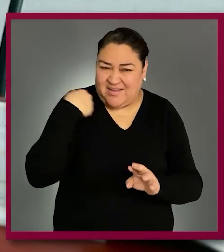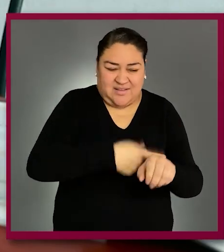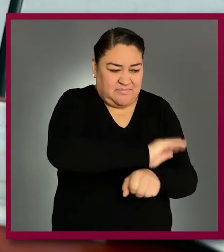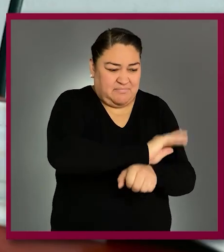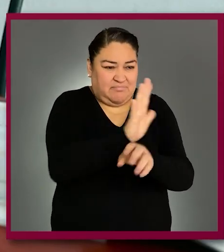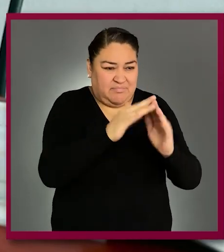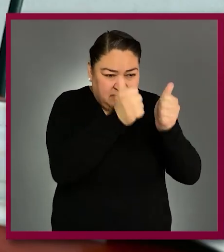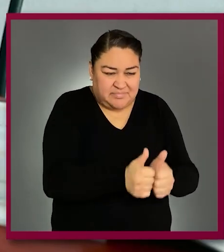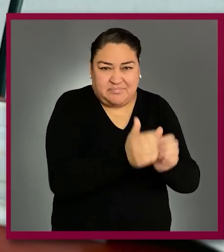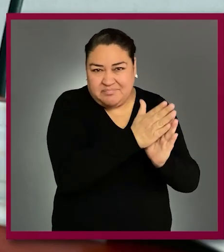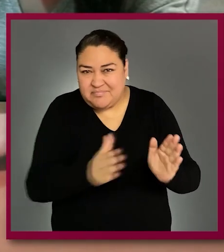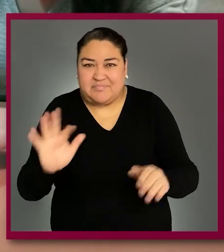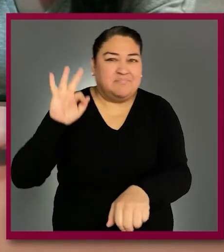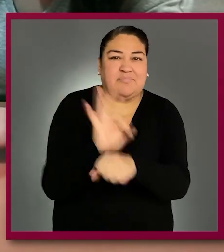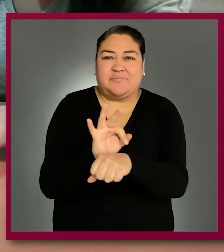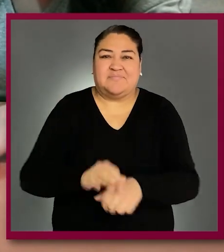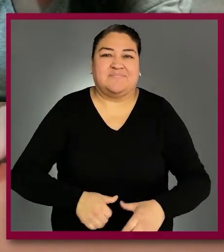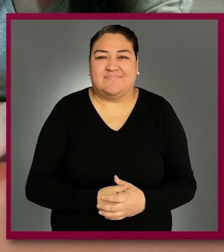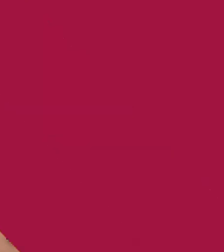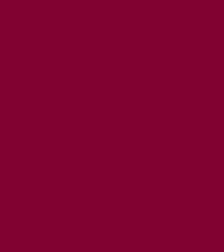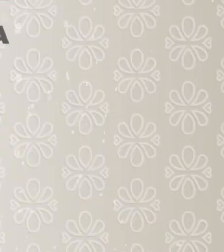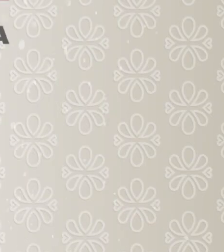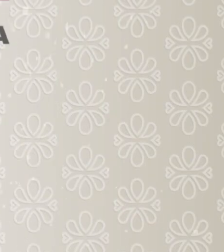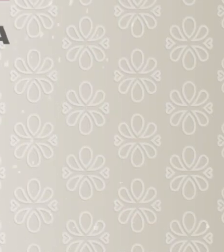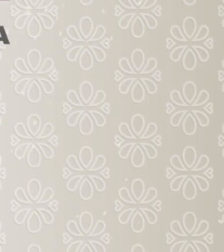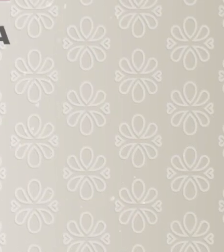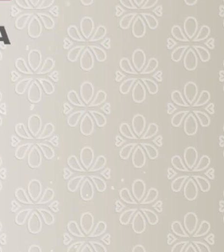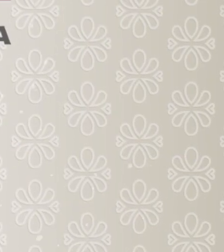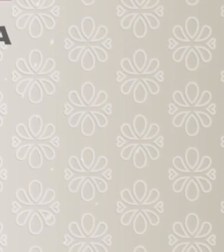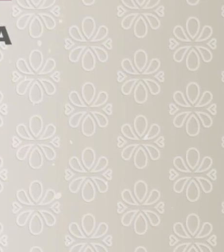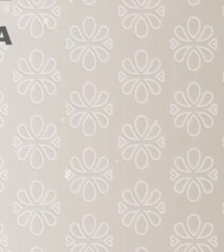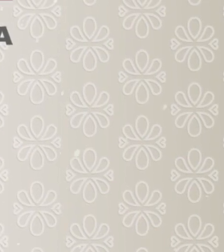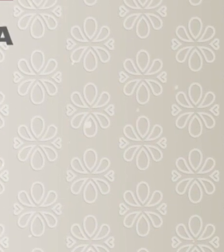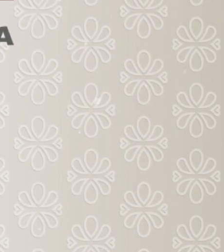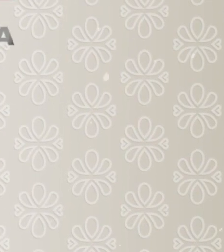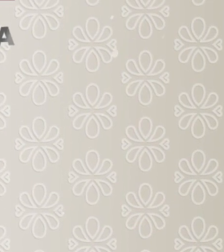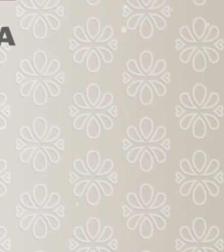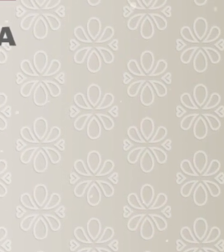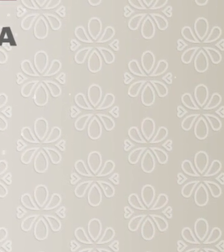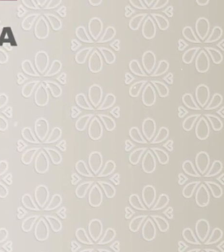tras confinamientos por la COVID-19. Un gobierno de la gente que engrandece a Puebla.